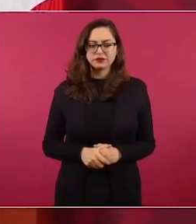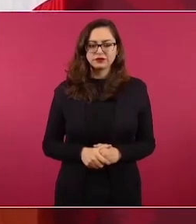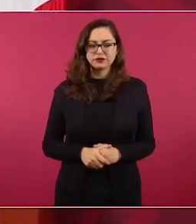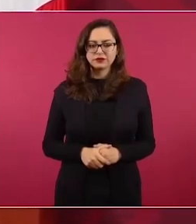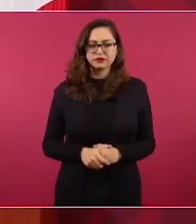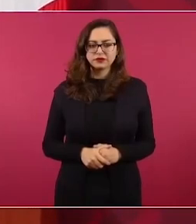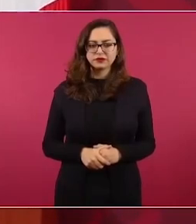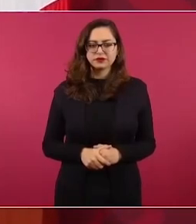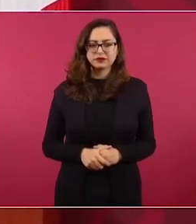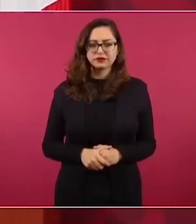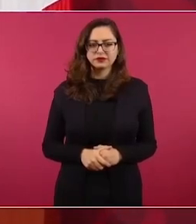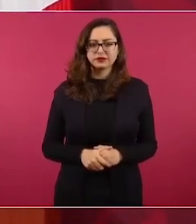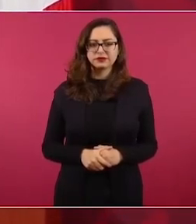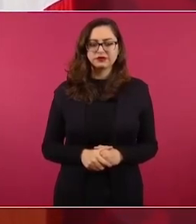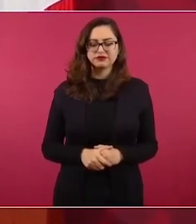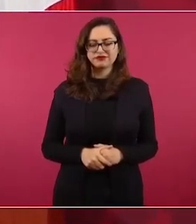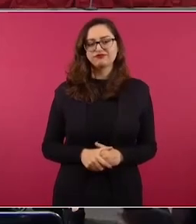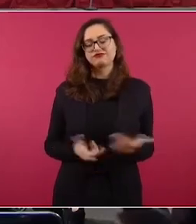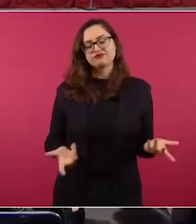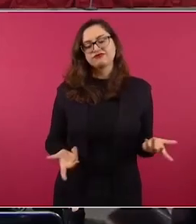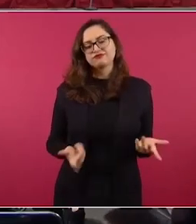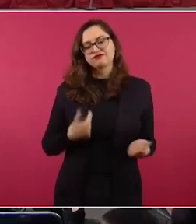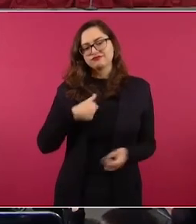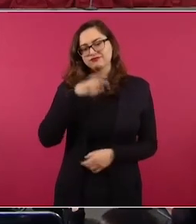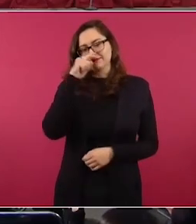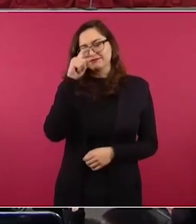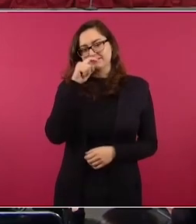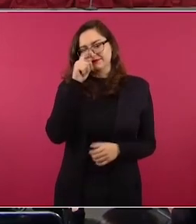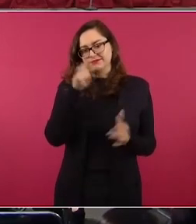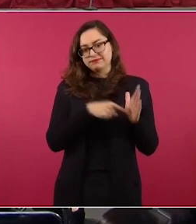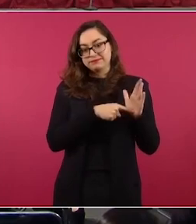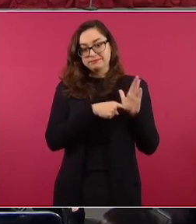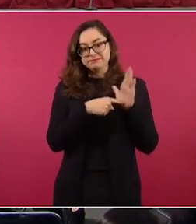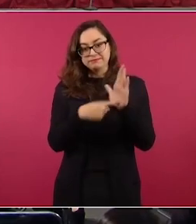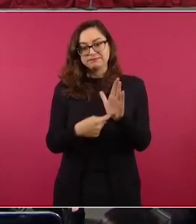Ah, les voy a presumir.